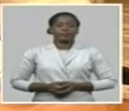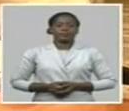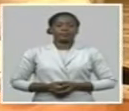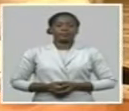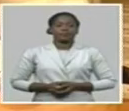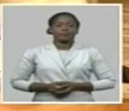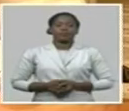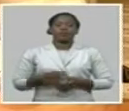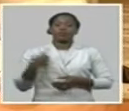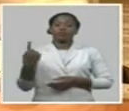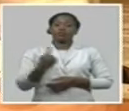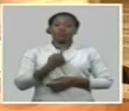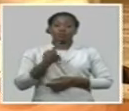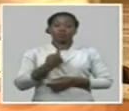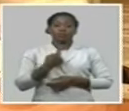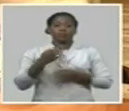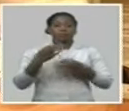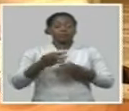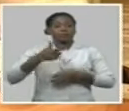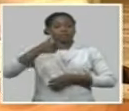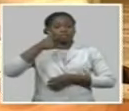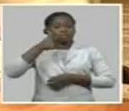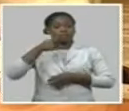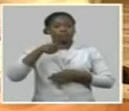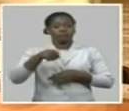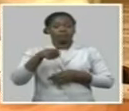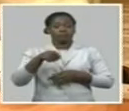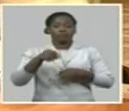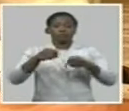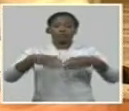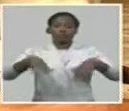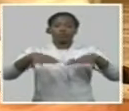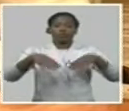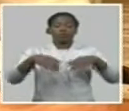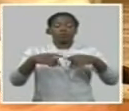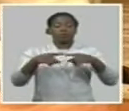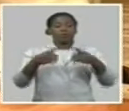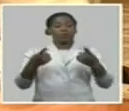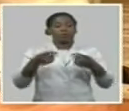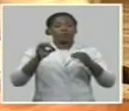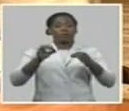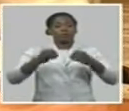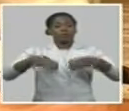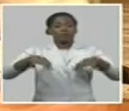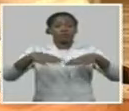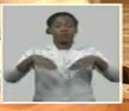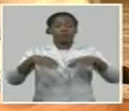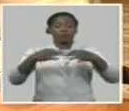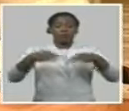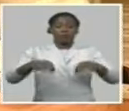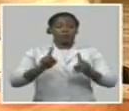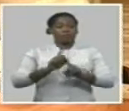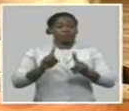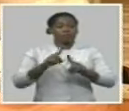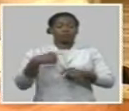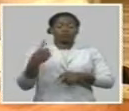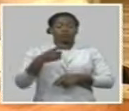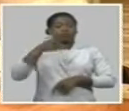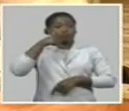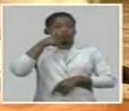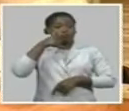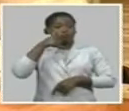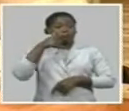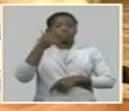hemos estado intensificando porque no estamos en condiciones normales recibir la llamada de la